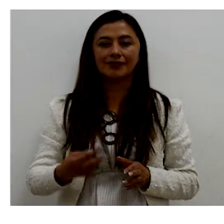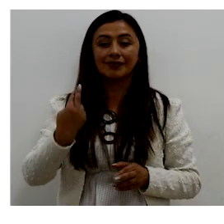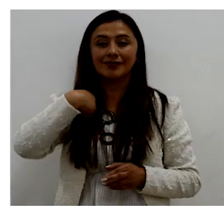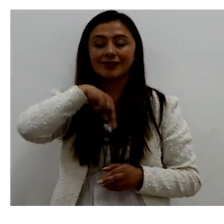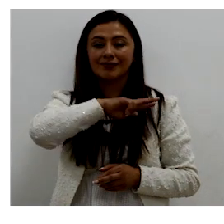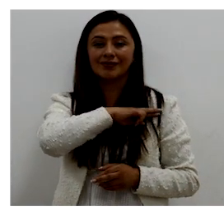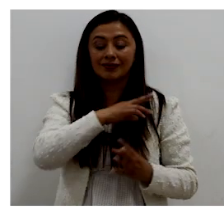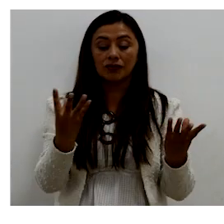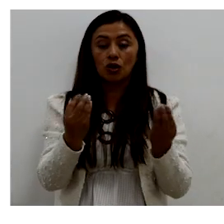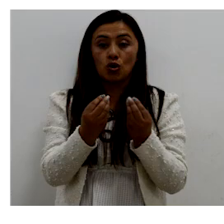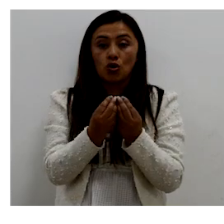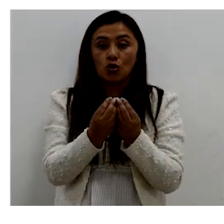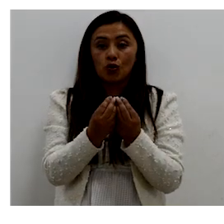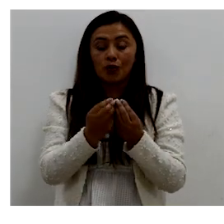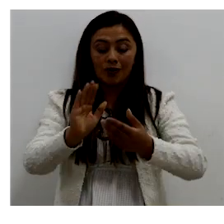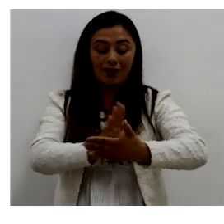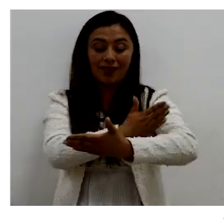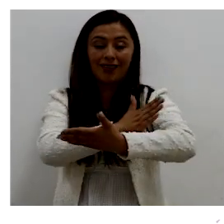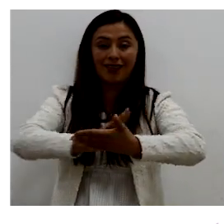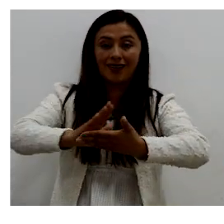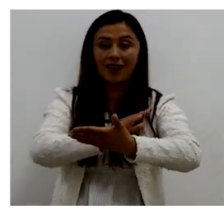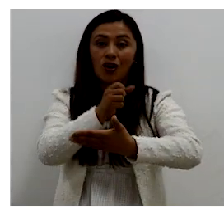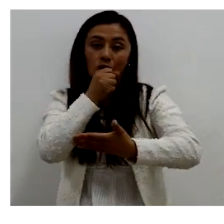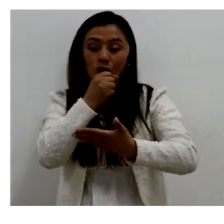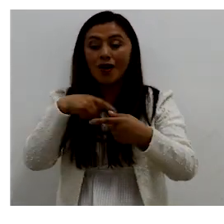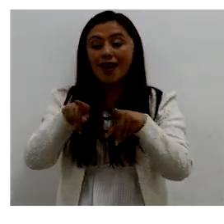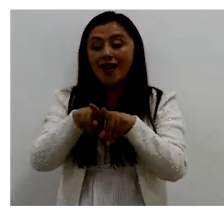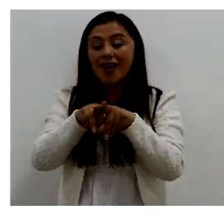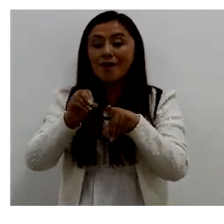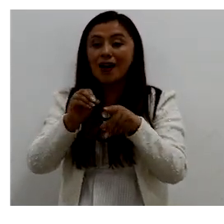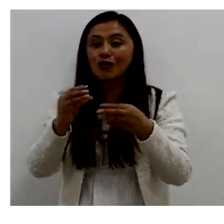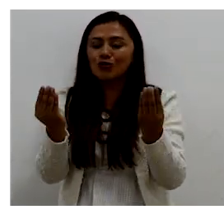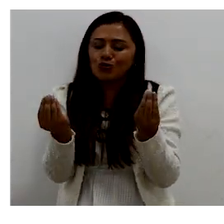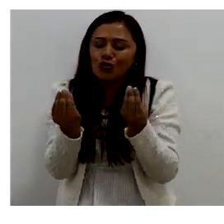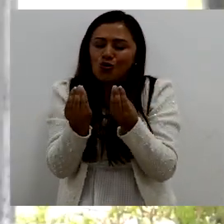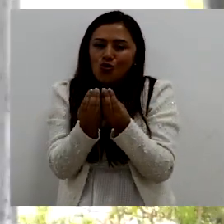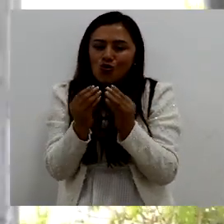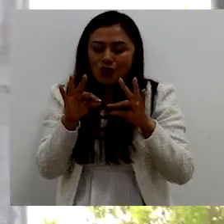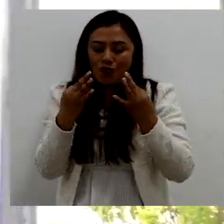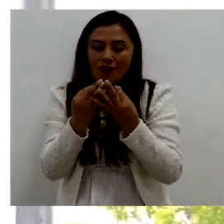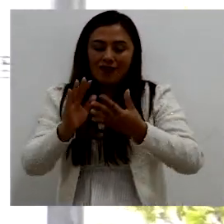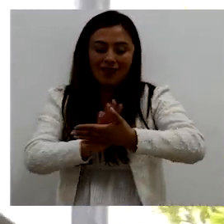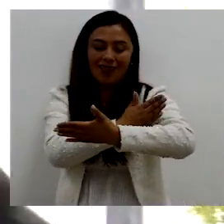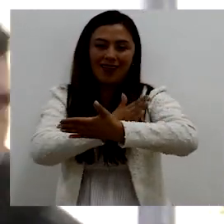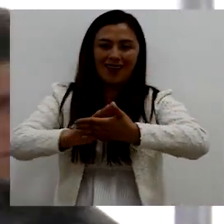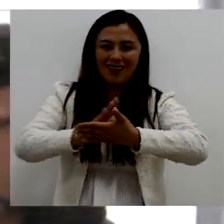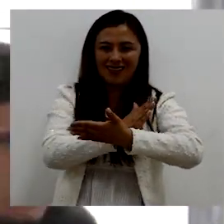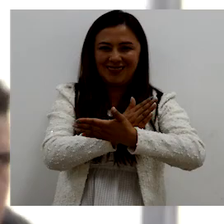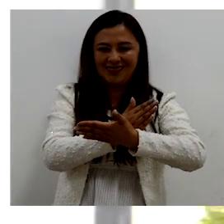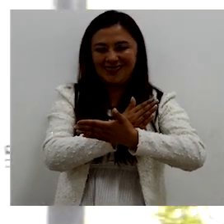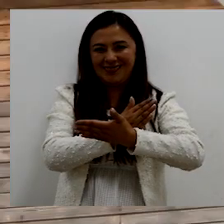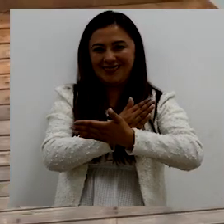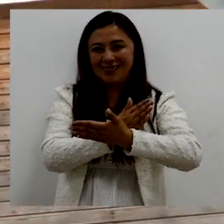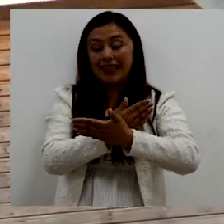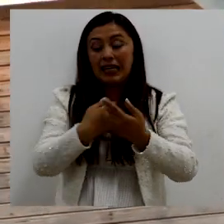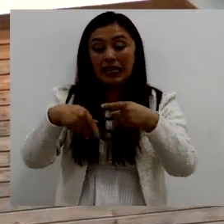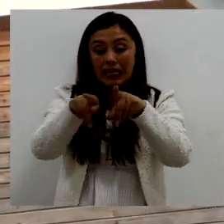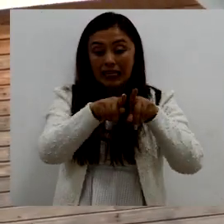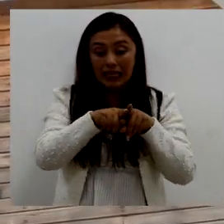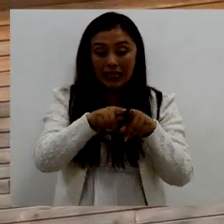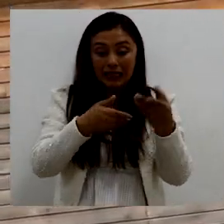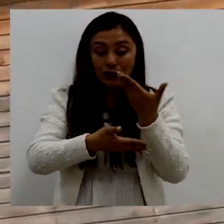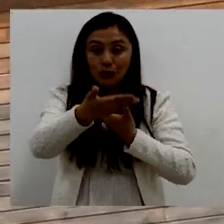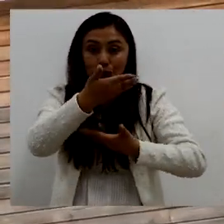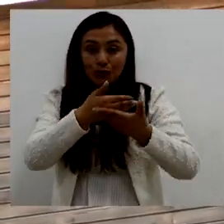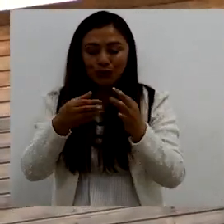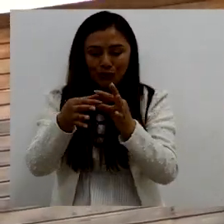Nosotros como Rolling Runners somos una familia, nos hicimos como un grupo musical, pero por encima siempre hemos dicho que somos hermanos de diferentes padres, y